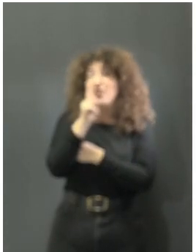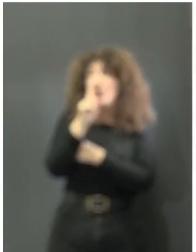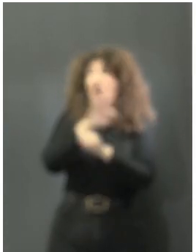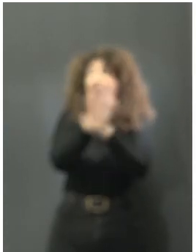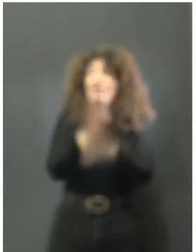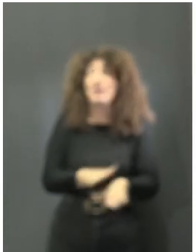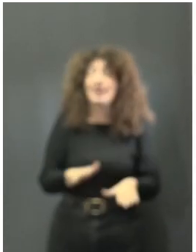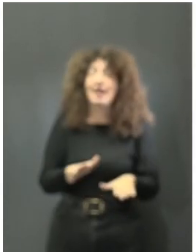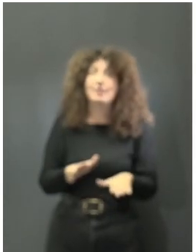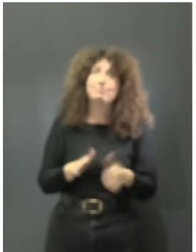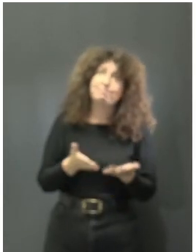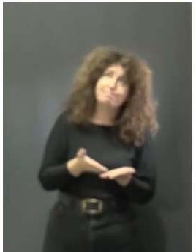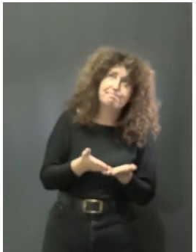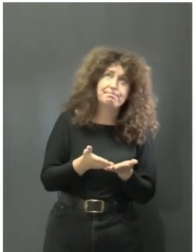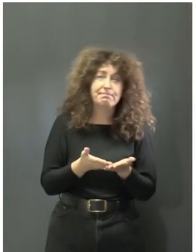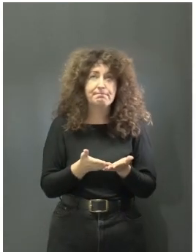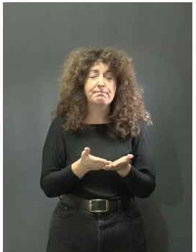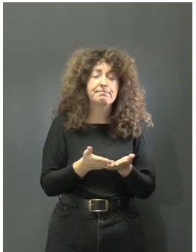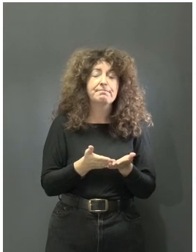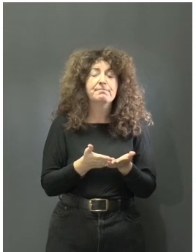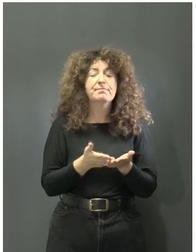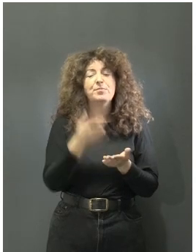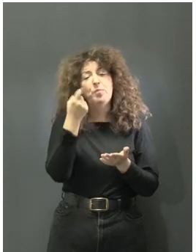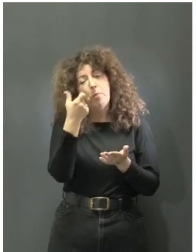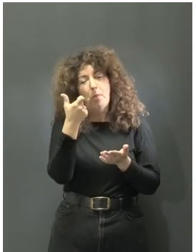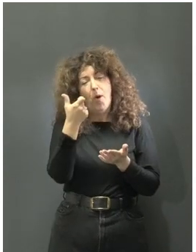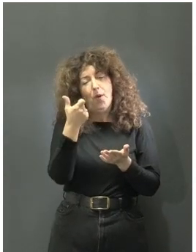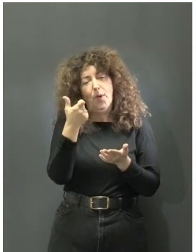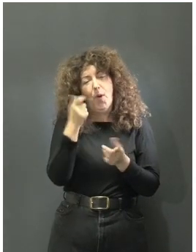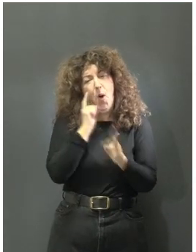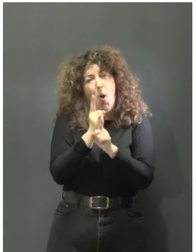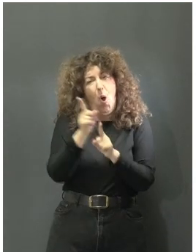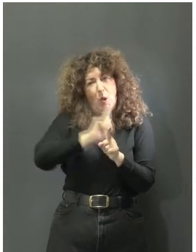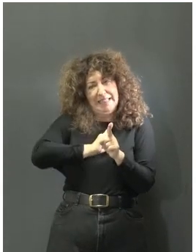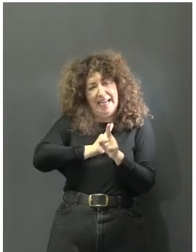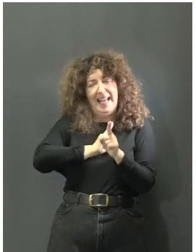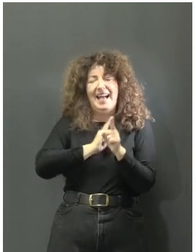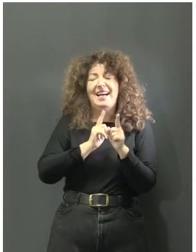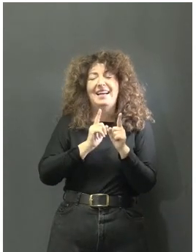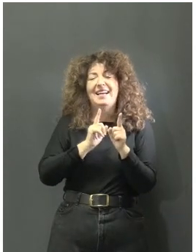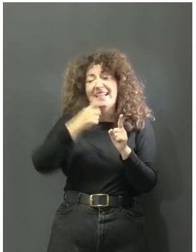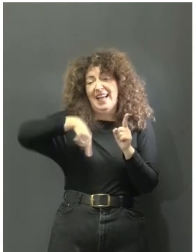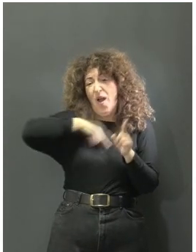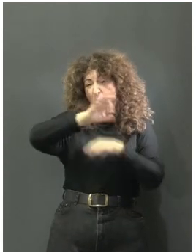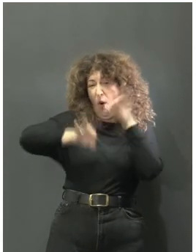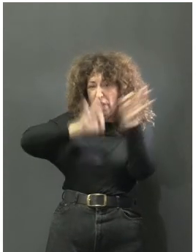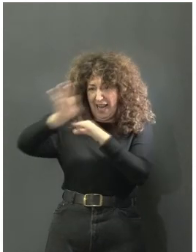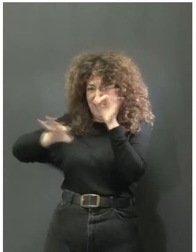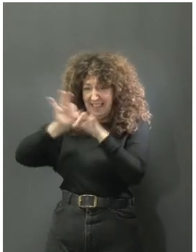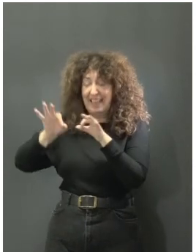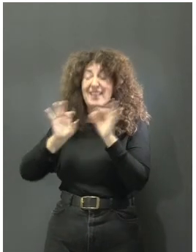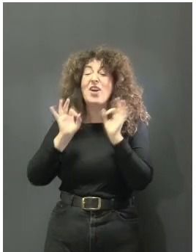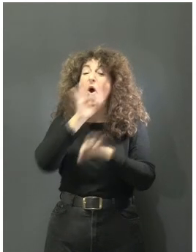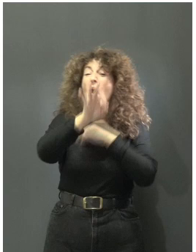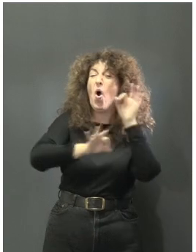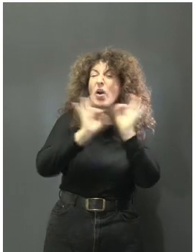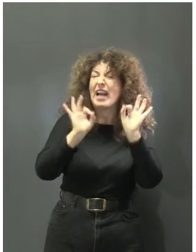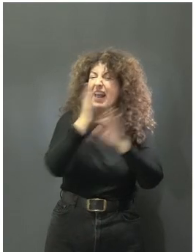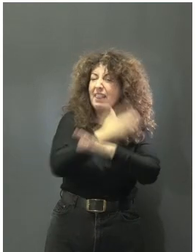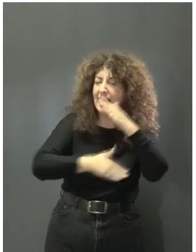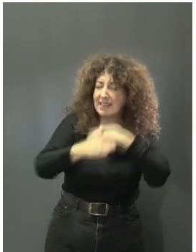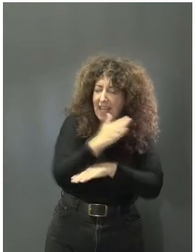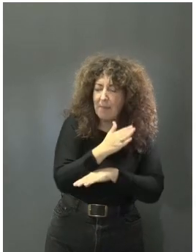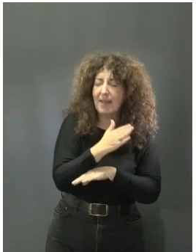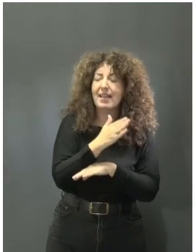claro, y también quizás un poco tirarme piedras sobre mi propio tejado, ¿no? Desde las propias organizaciones de la discapacidad, al final